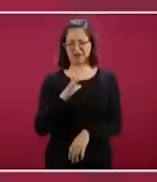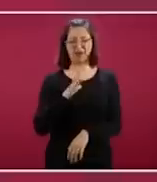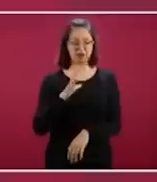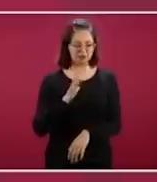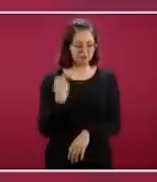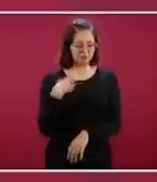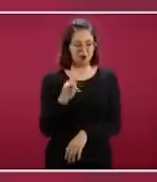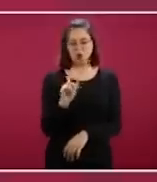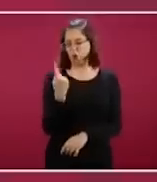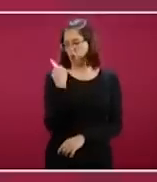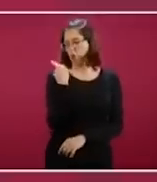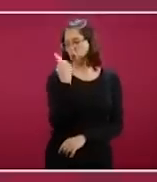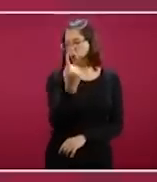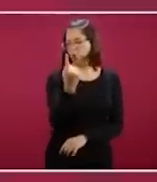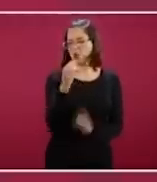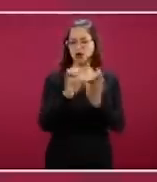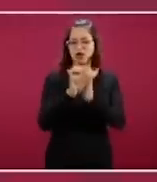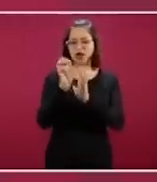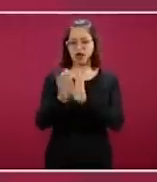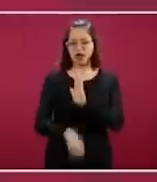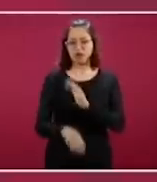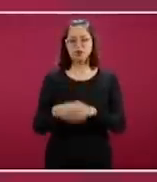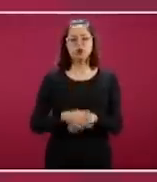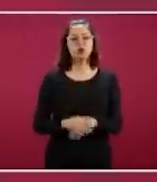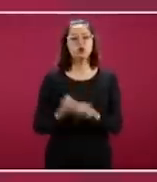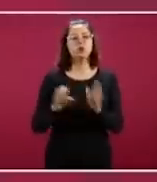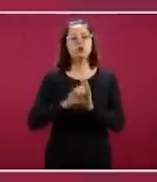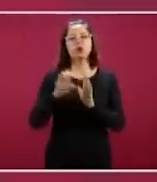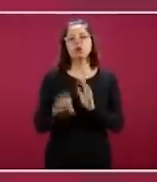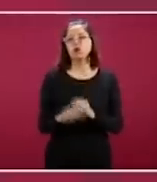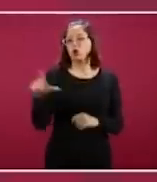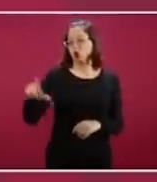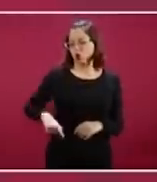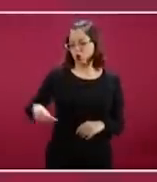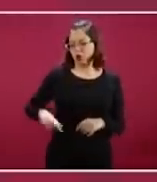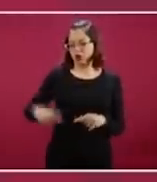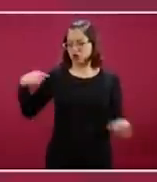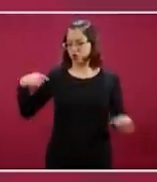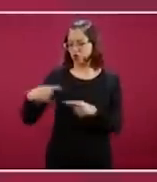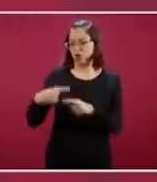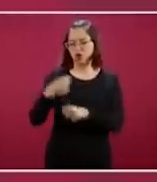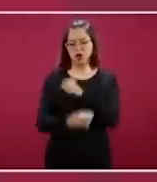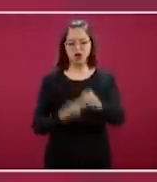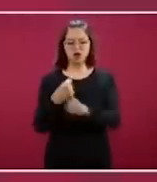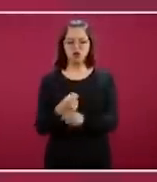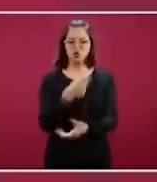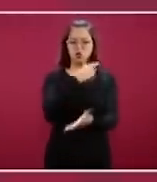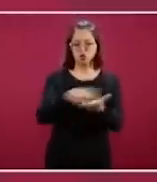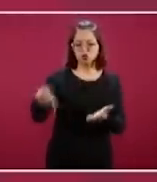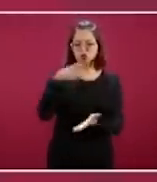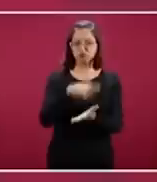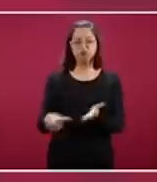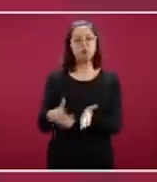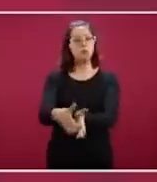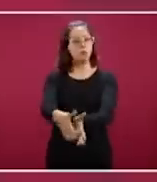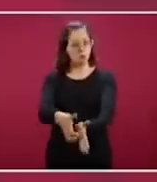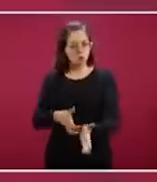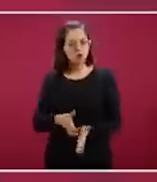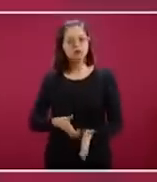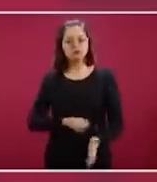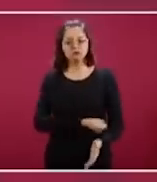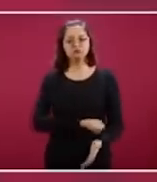Un dato es de que en las compras del gobierno este año hemos ahorrado